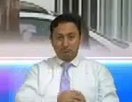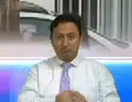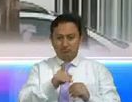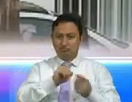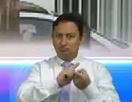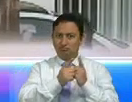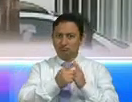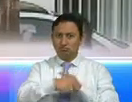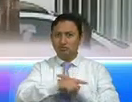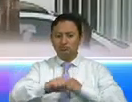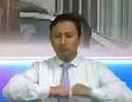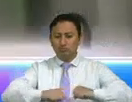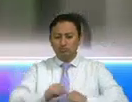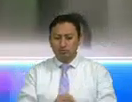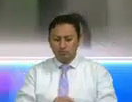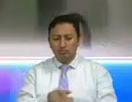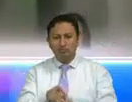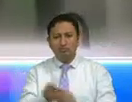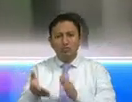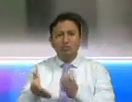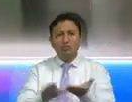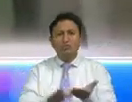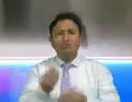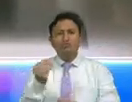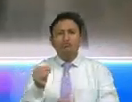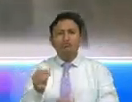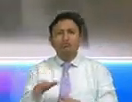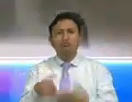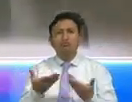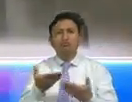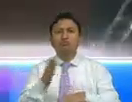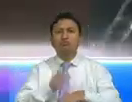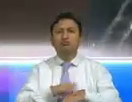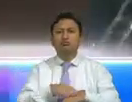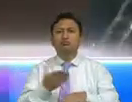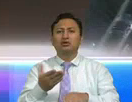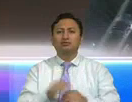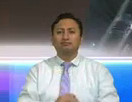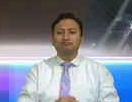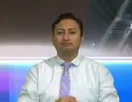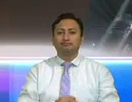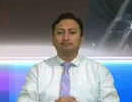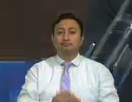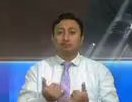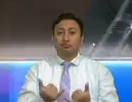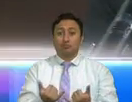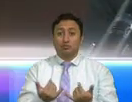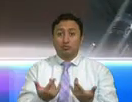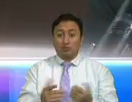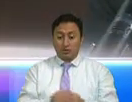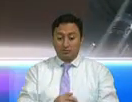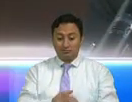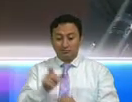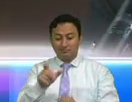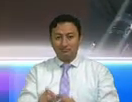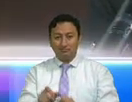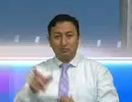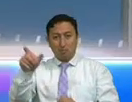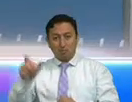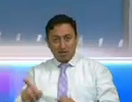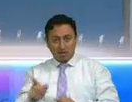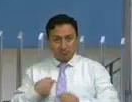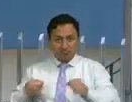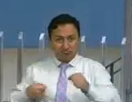diligencias determinaron que el fallecimiento del adolescente fue provocado y el caso se va a tramitar como un homicidio intencional